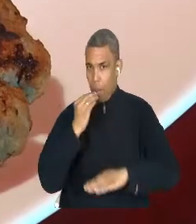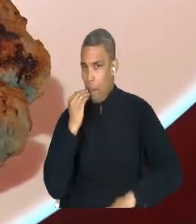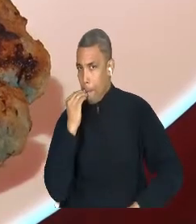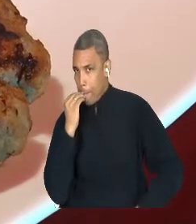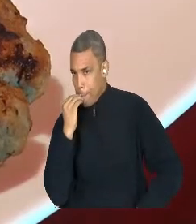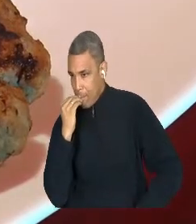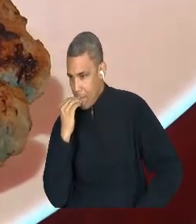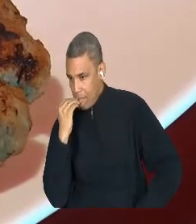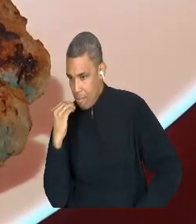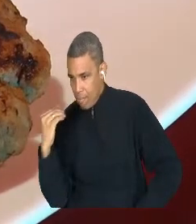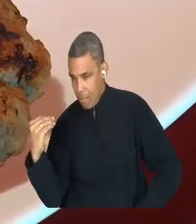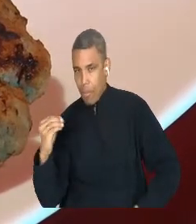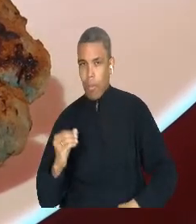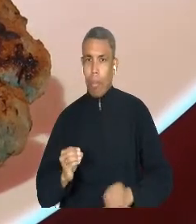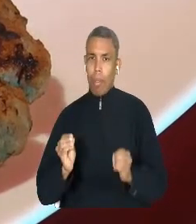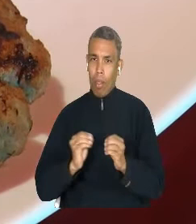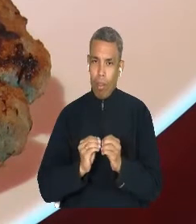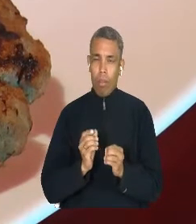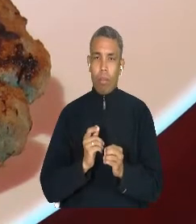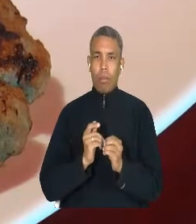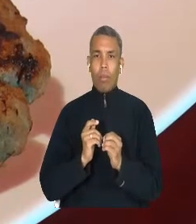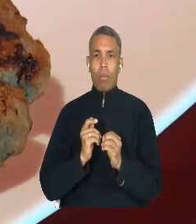nuestra pechuga.